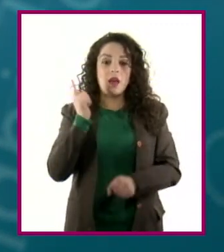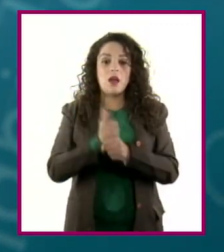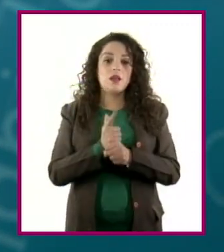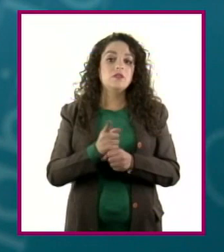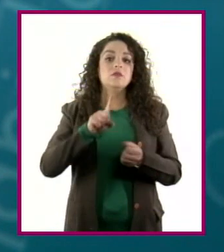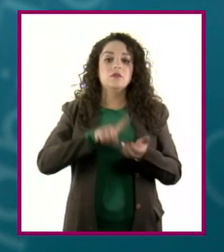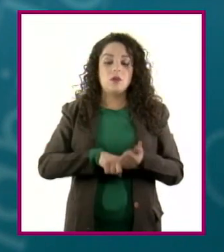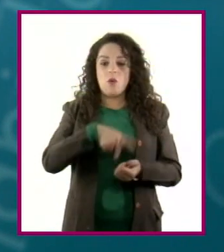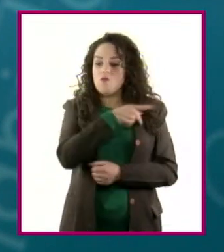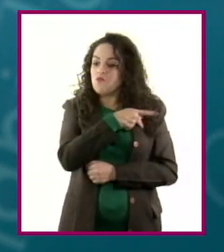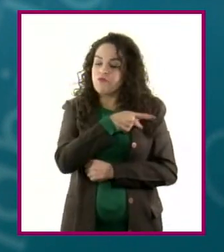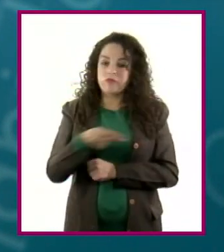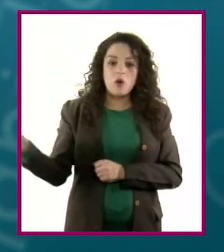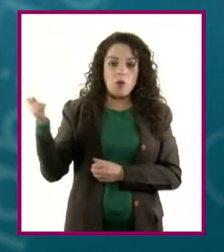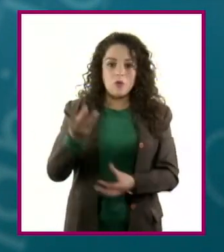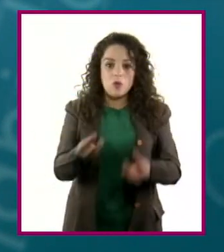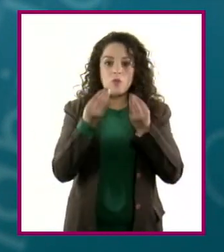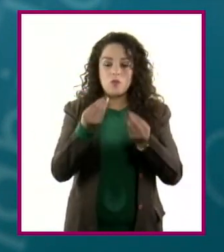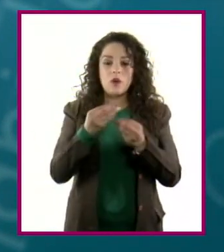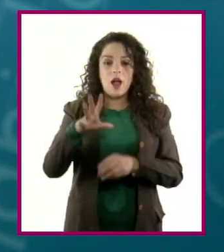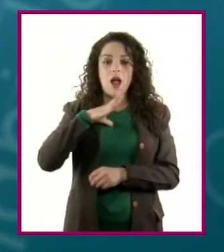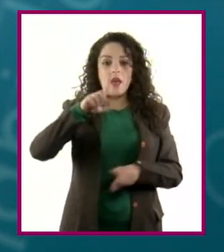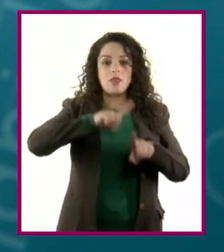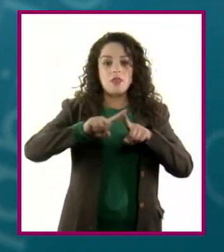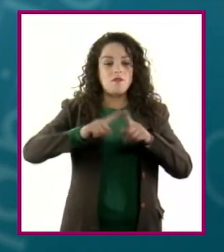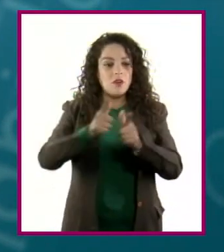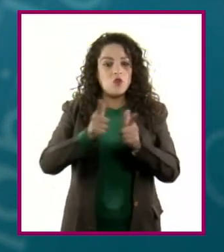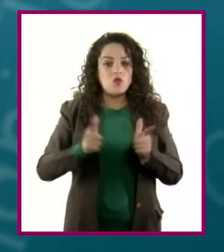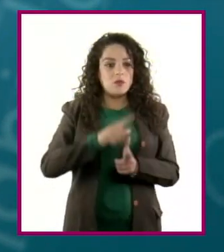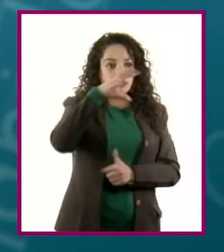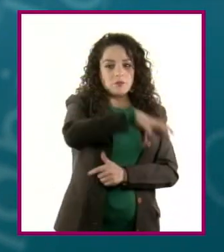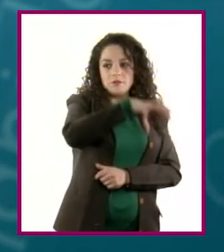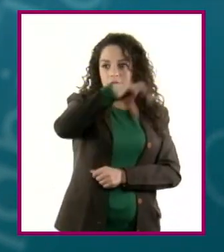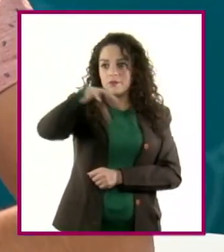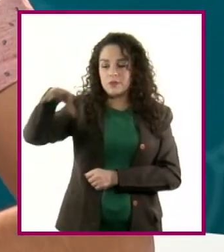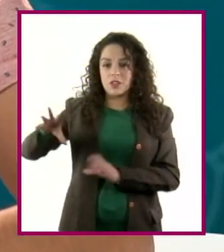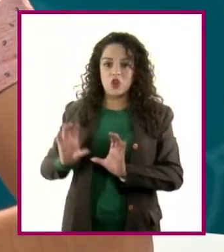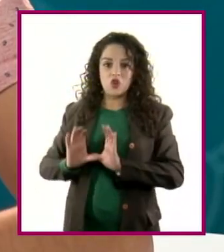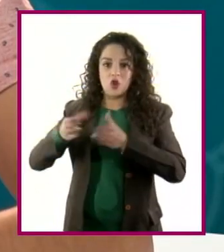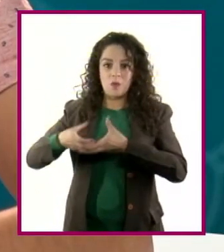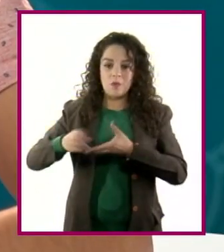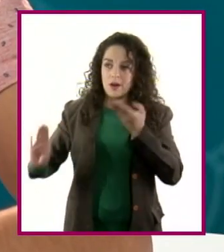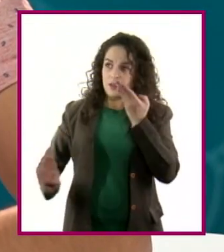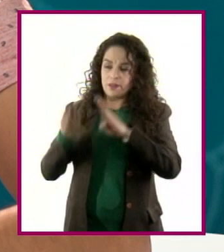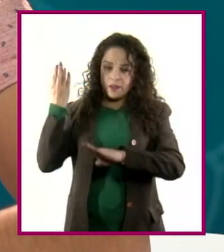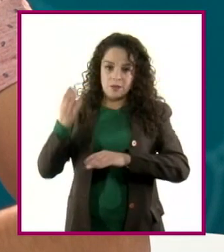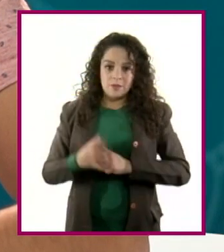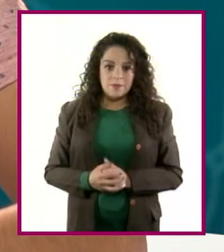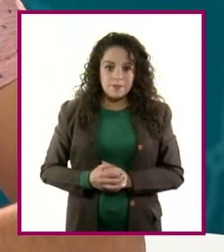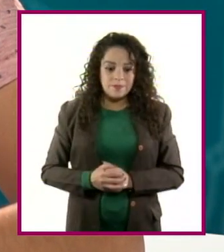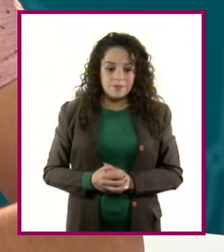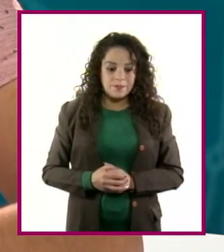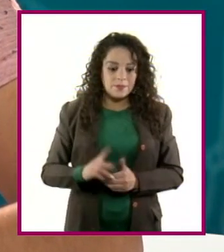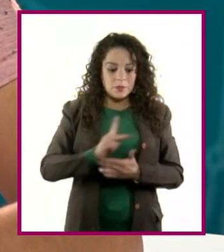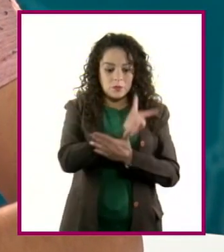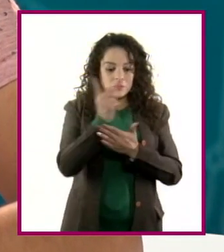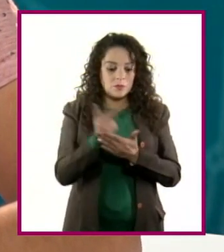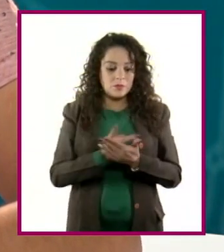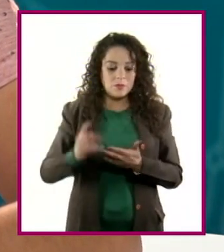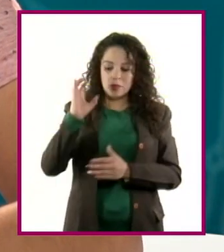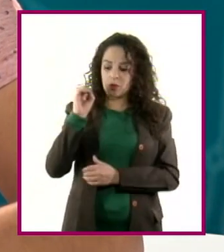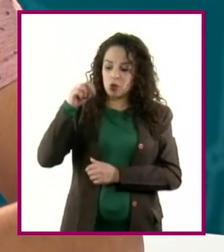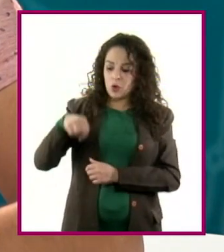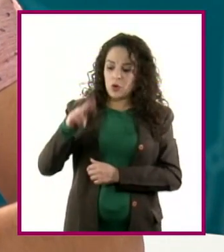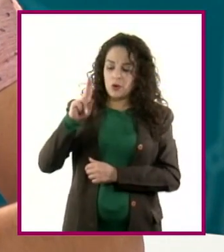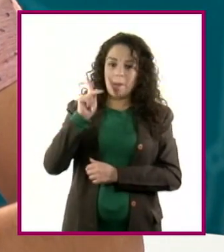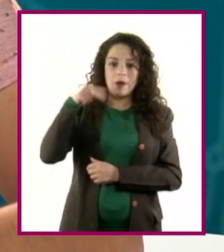efectos de la pobreza, ya que existían múltiples grupos sociales y comunidades del planeta. Al respecto, el Programa de las Naciones Unidas para el